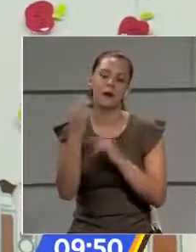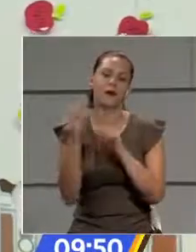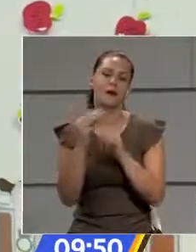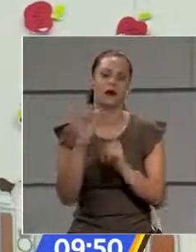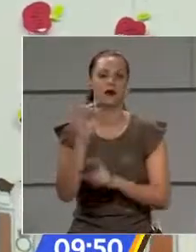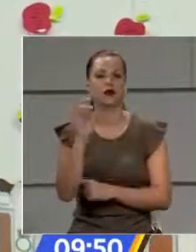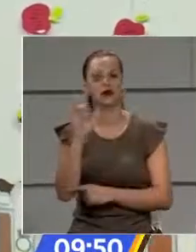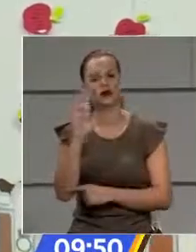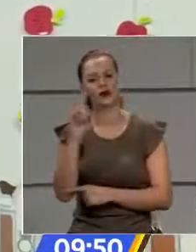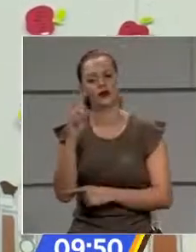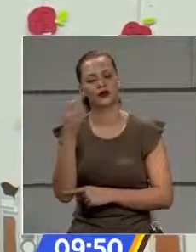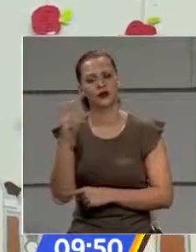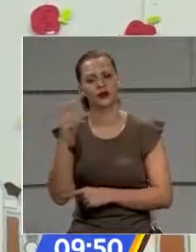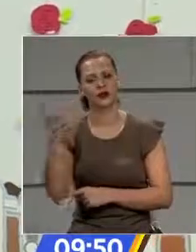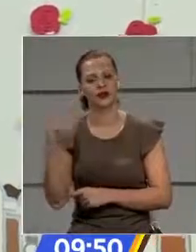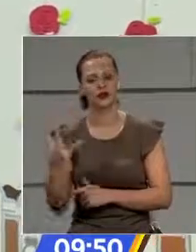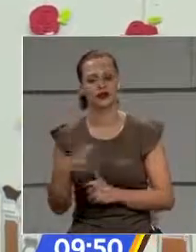al